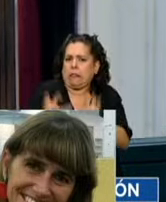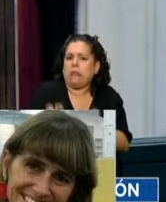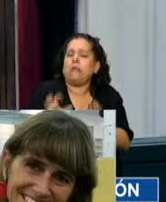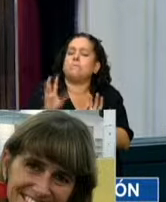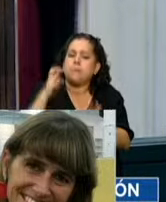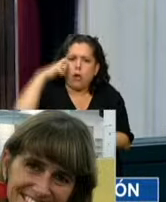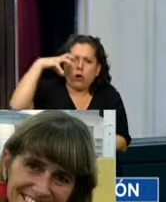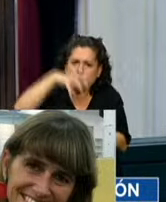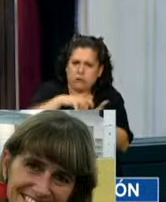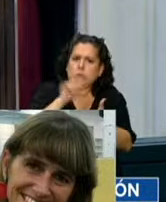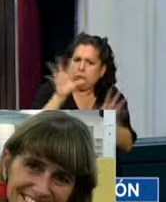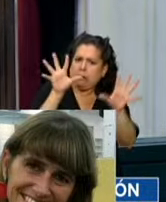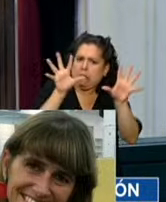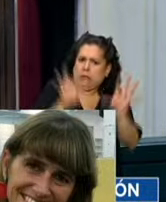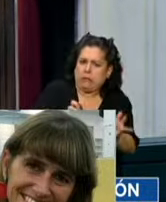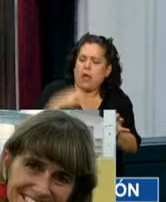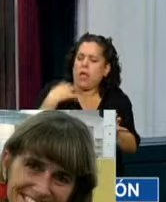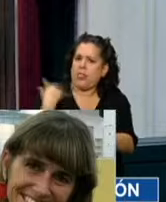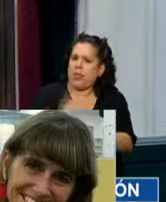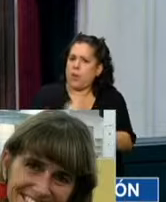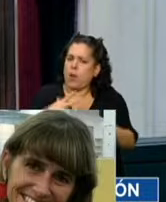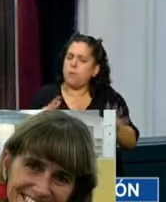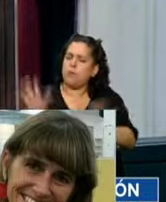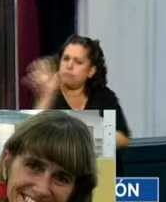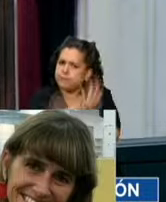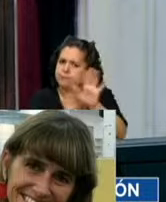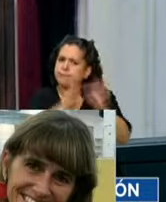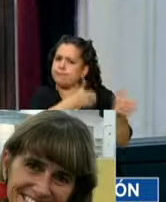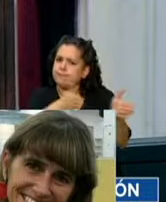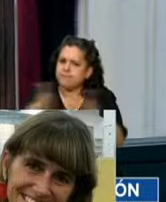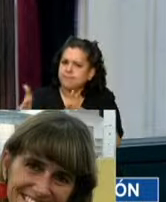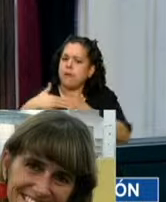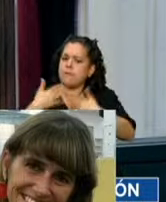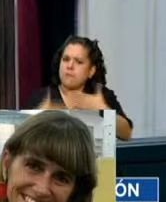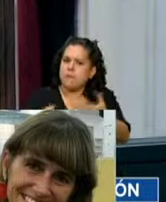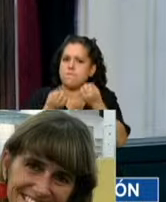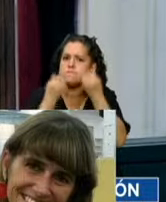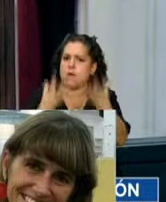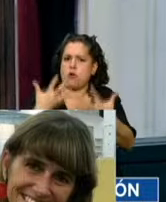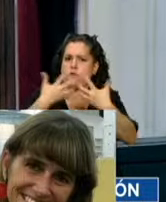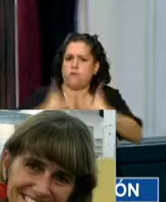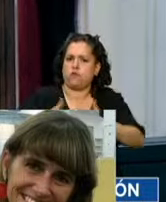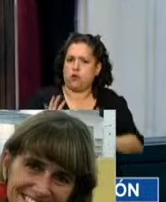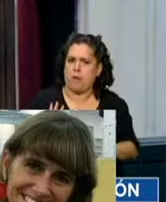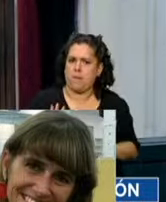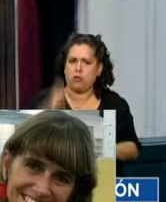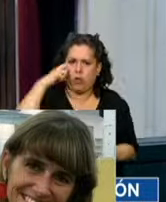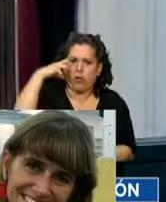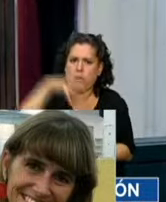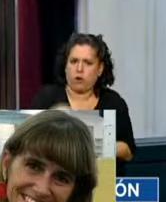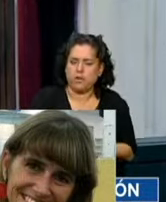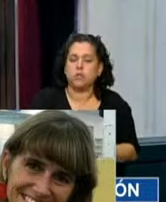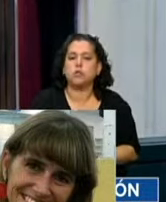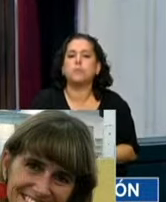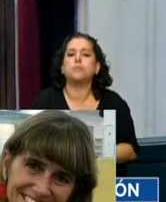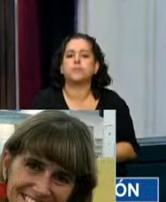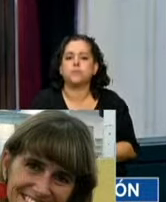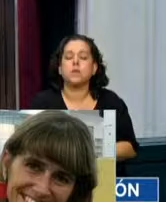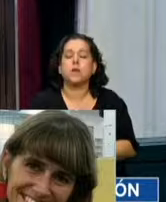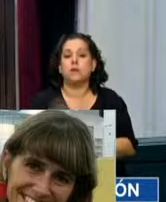con tarifas en los próximos dos meses y la lectura que me parece que hay que hacer es si estamos ante un cambio de enfoque del gobierno en relación a la